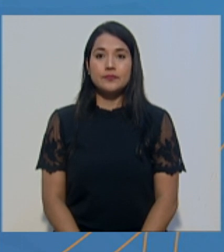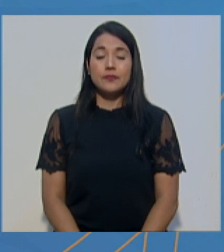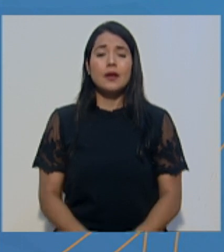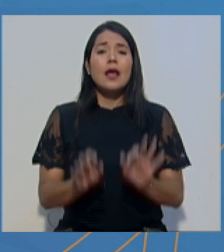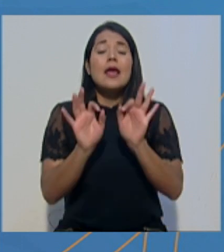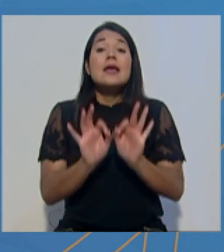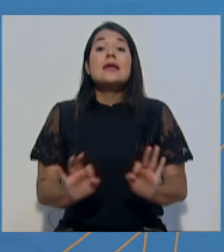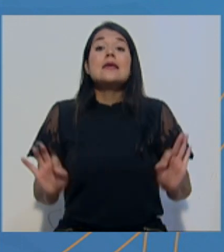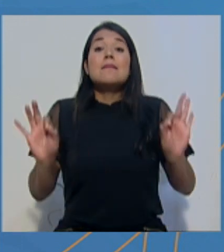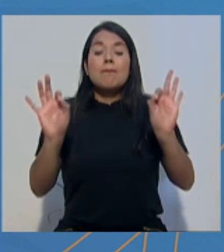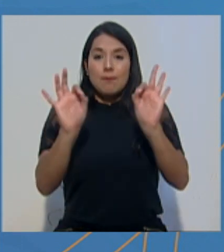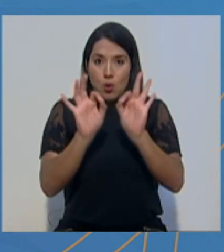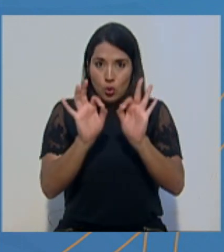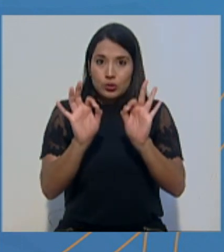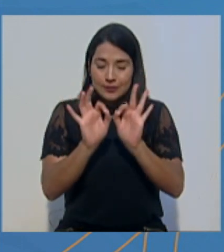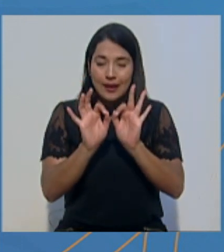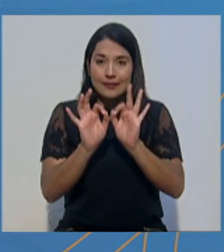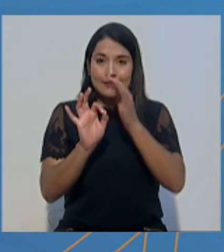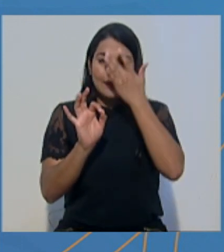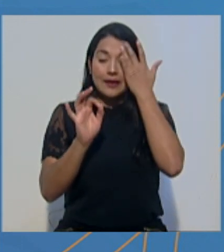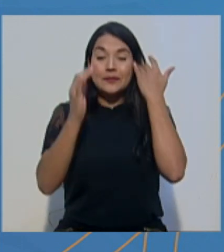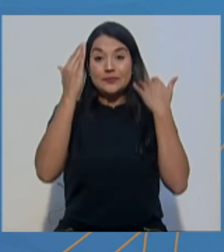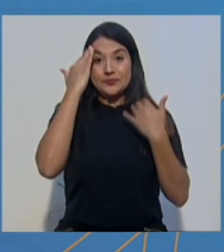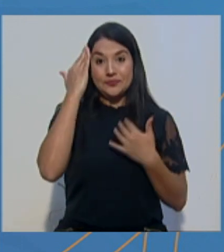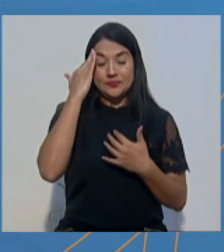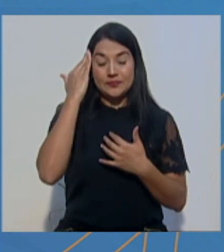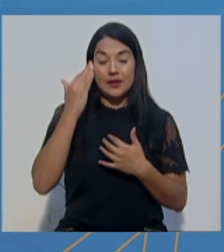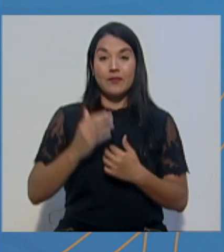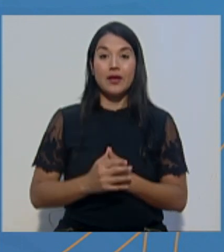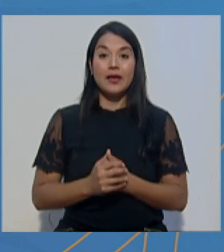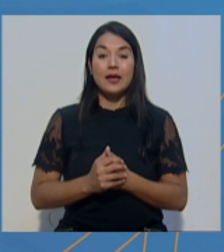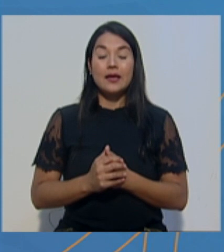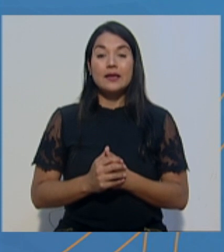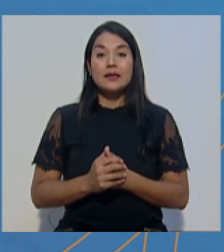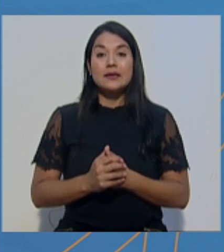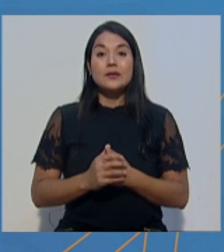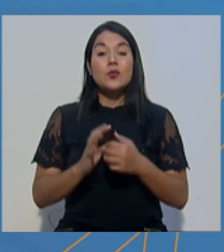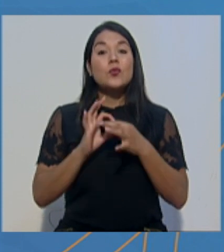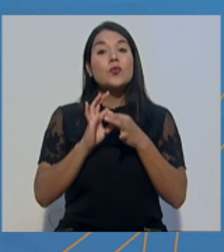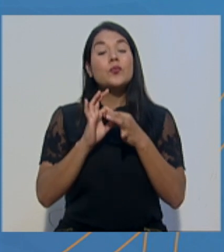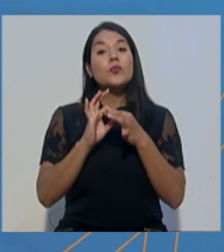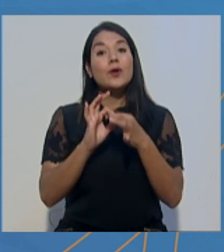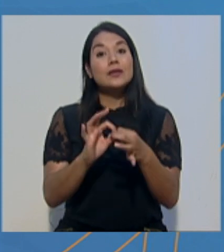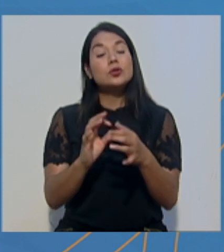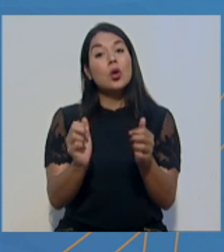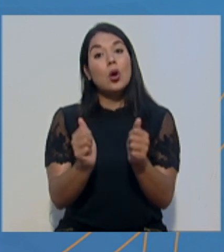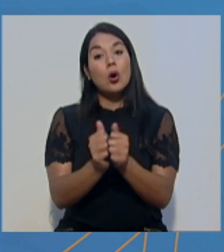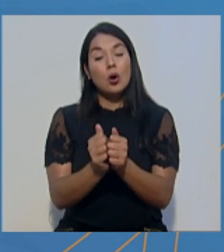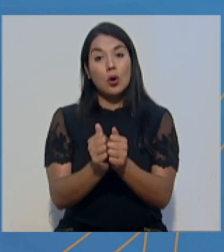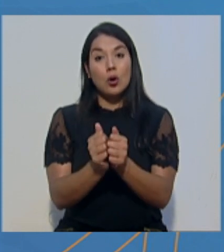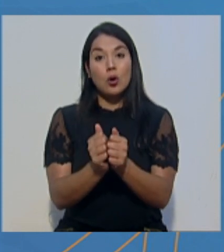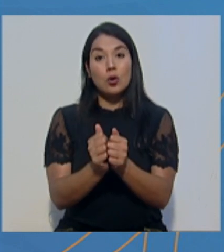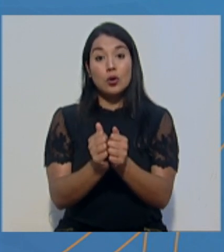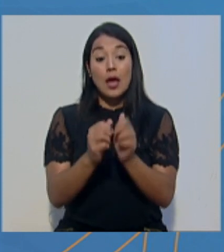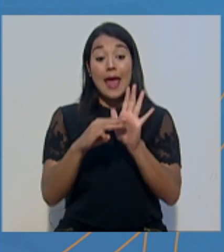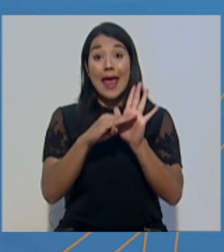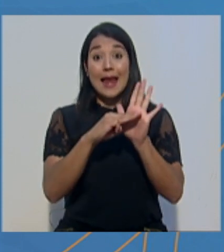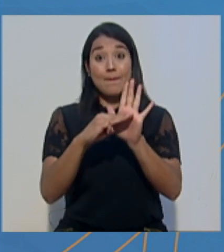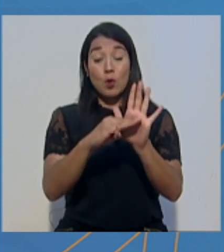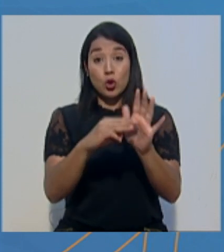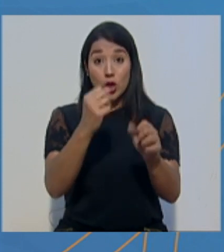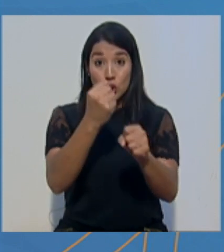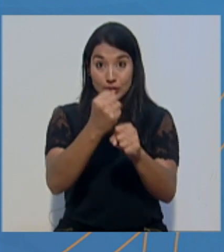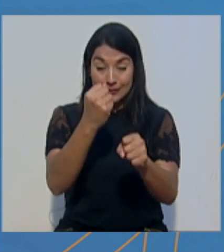Es importante hacer mención en el marco de el modelo de trabajo